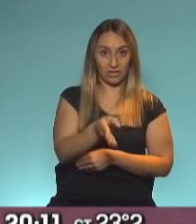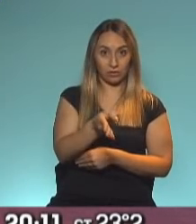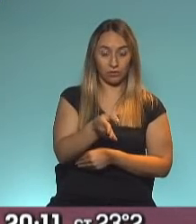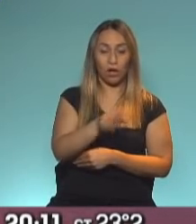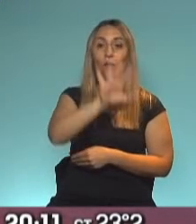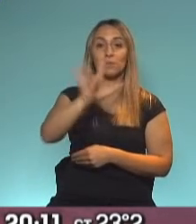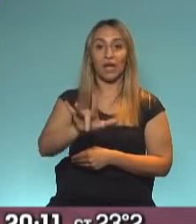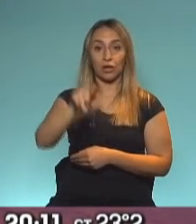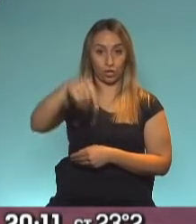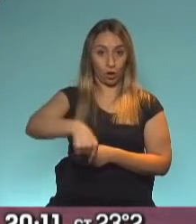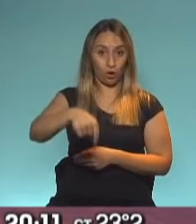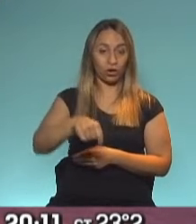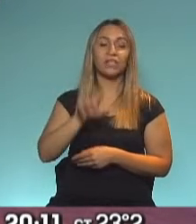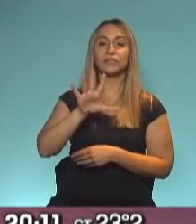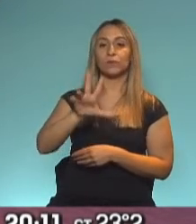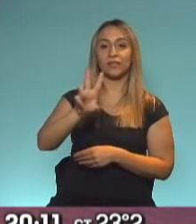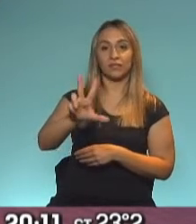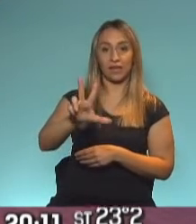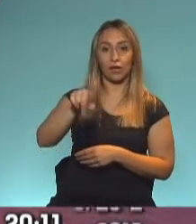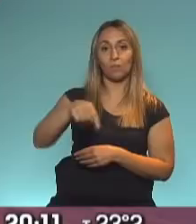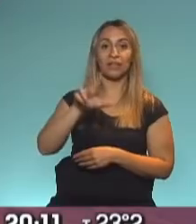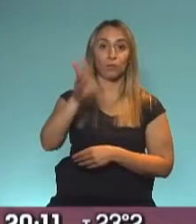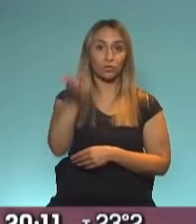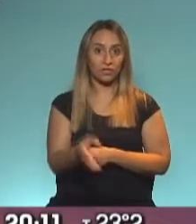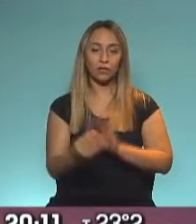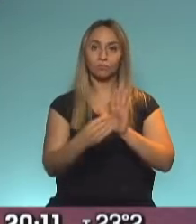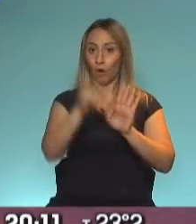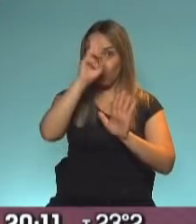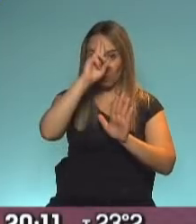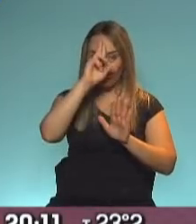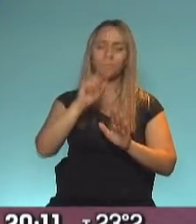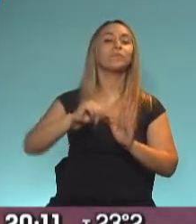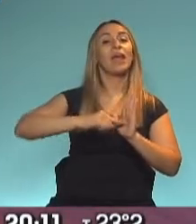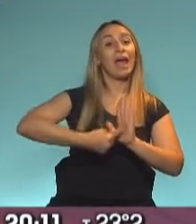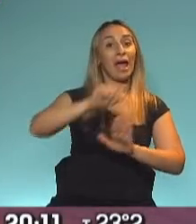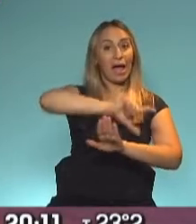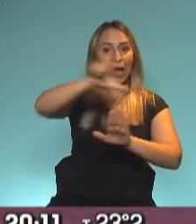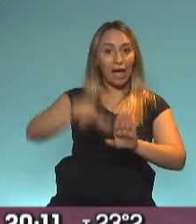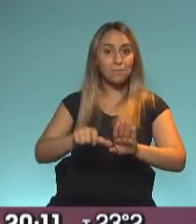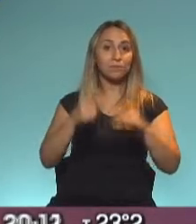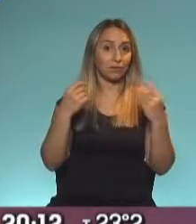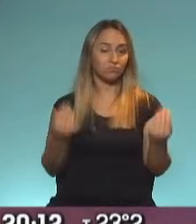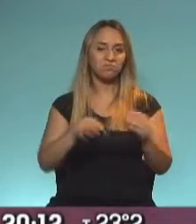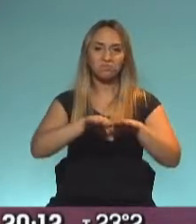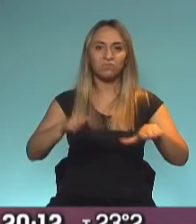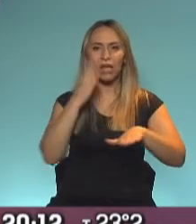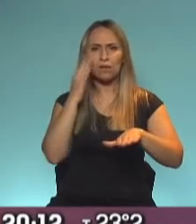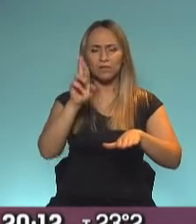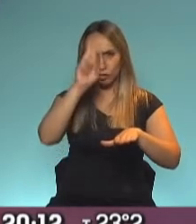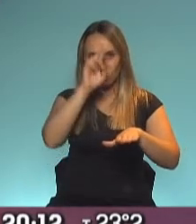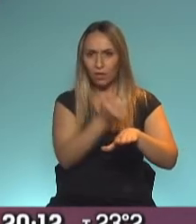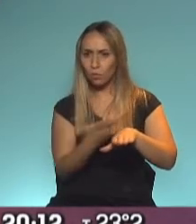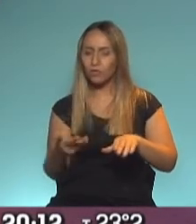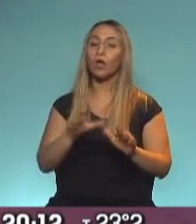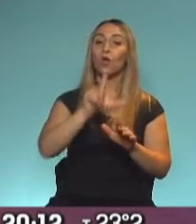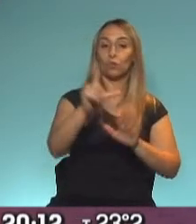53,2%. Hoy el dato es 53,3%. A nivel AMBA, ¿qué sucede en el área metropolitana de Buenos Aires? El lunes